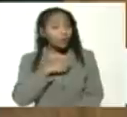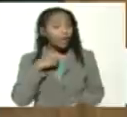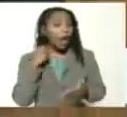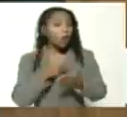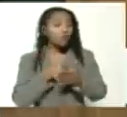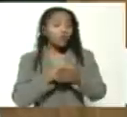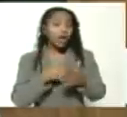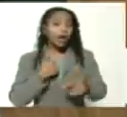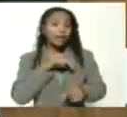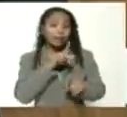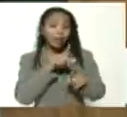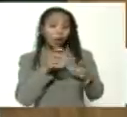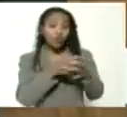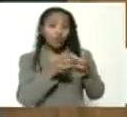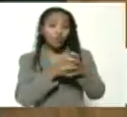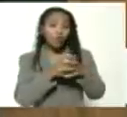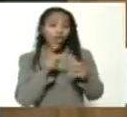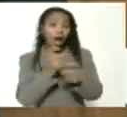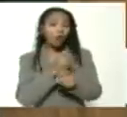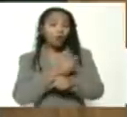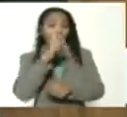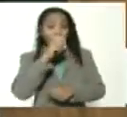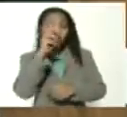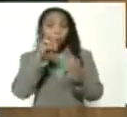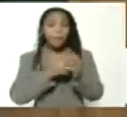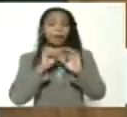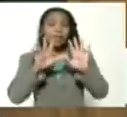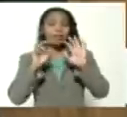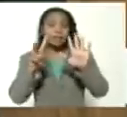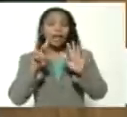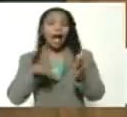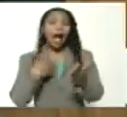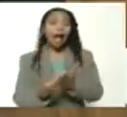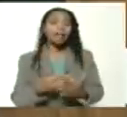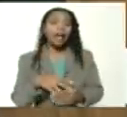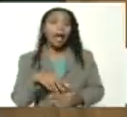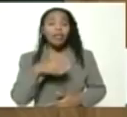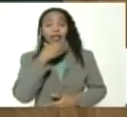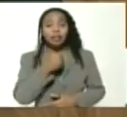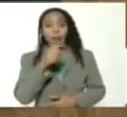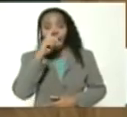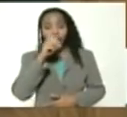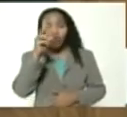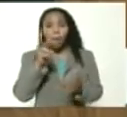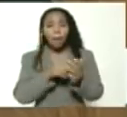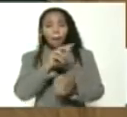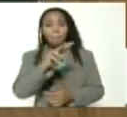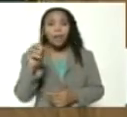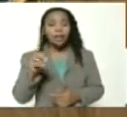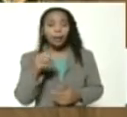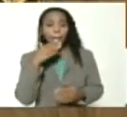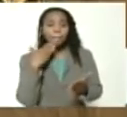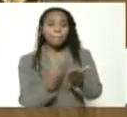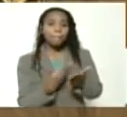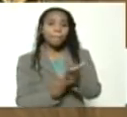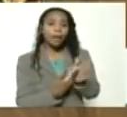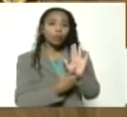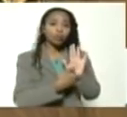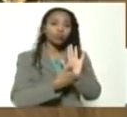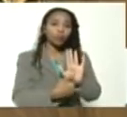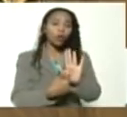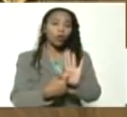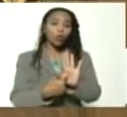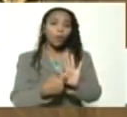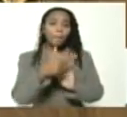mafias, desde agosto del año 2017 hasta diciembre del año 2020, hemos presentado,